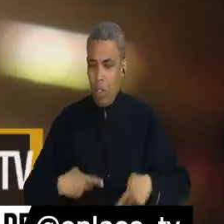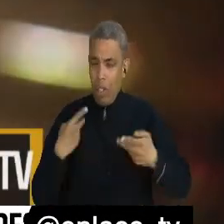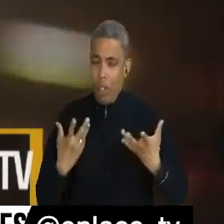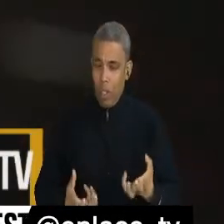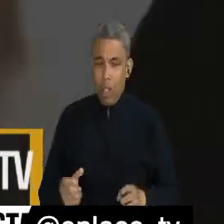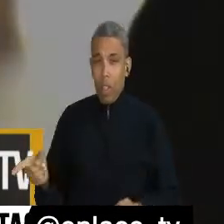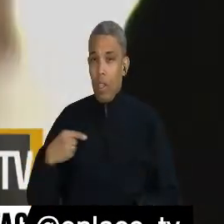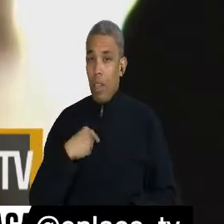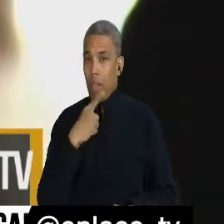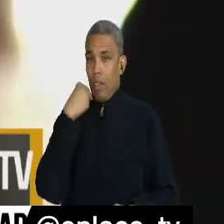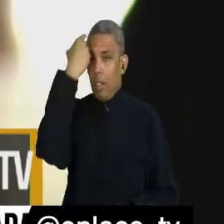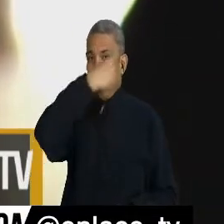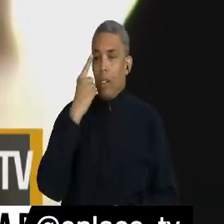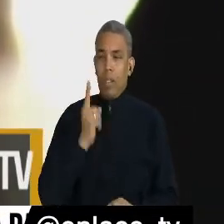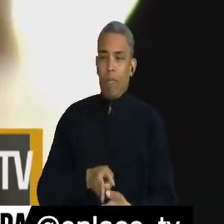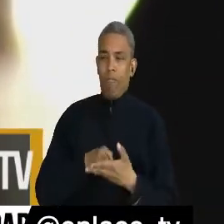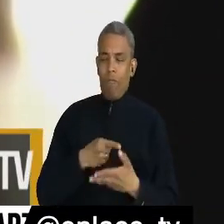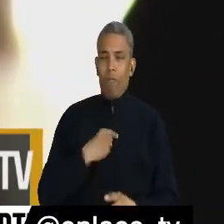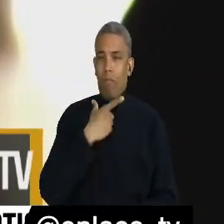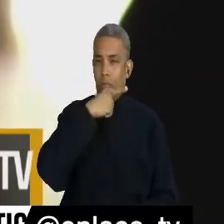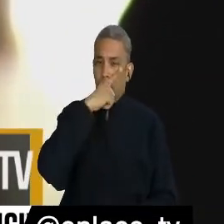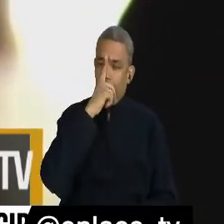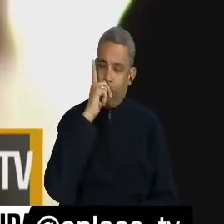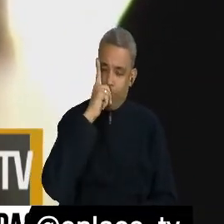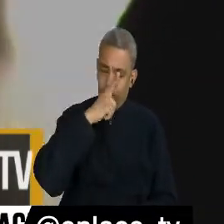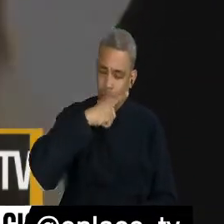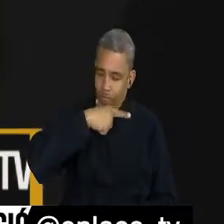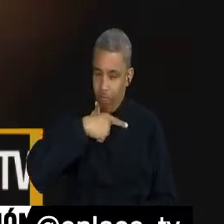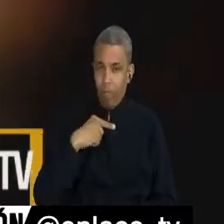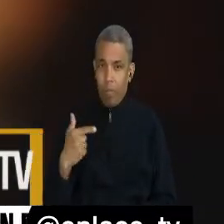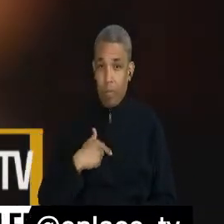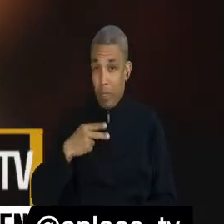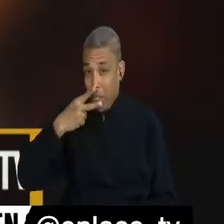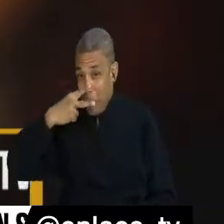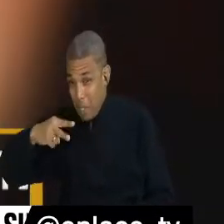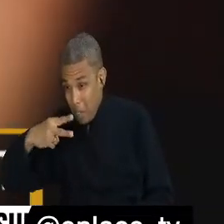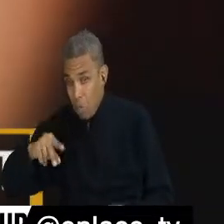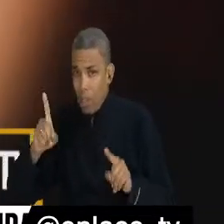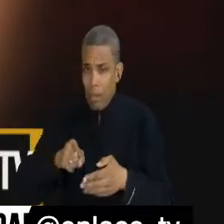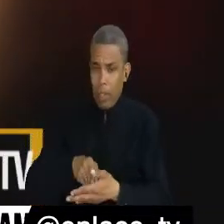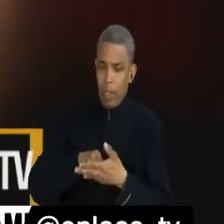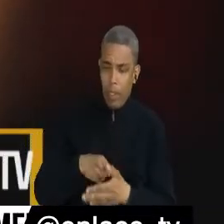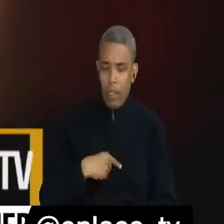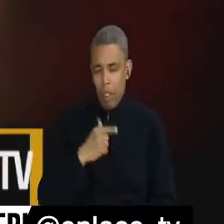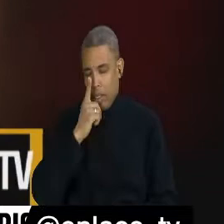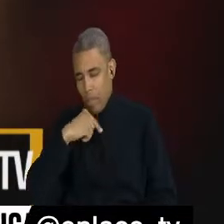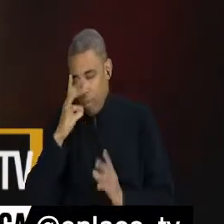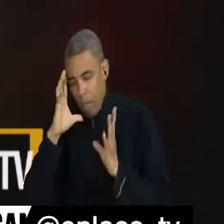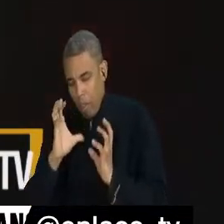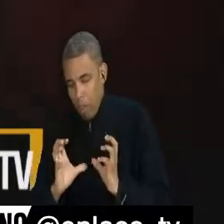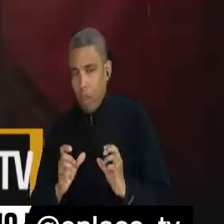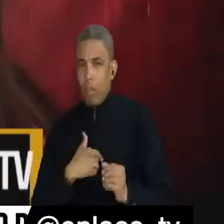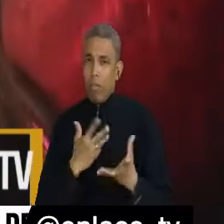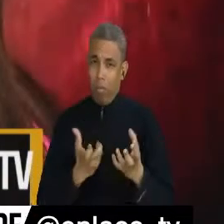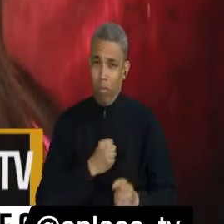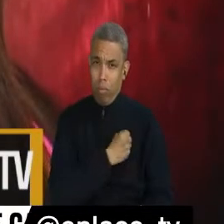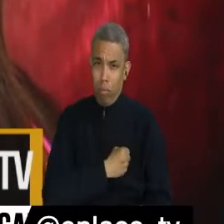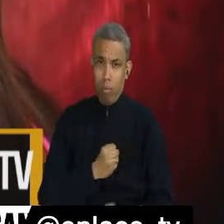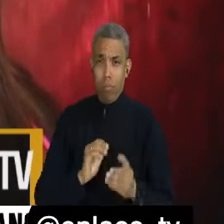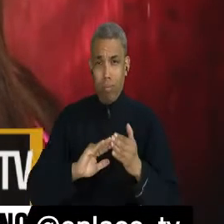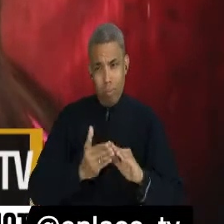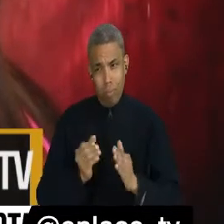tan tristes como los de sus hijos, que hoy piden la solidaridad de quienes puedan brindar a esta familia días sin hambre y con tranquilidad. Lo primero que